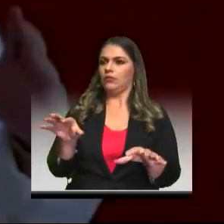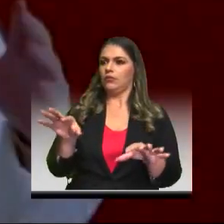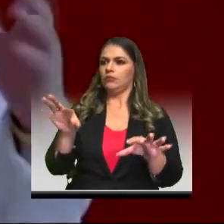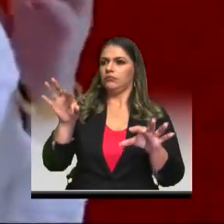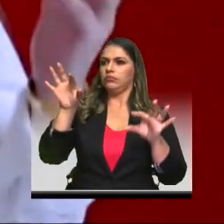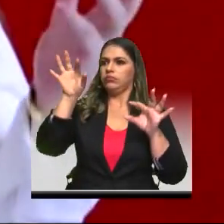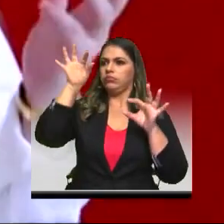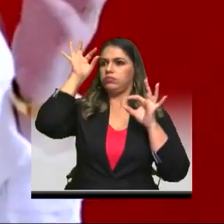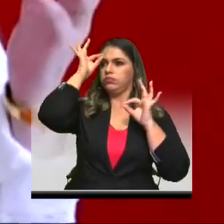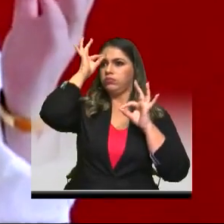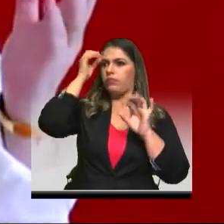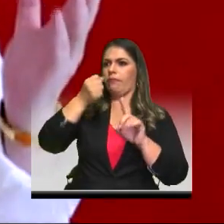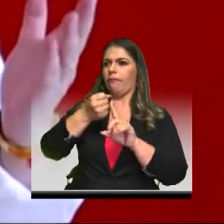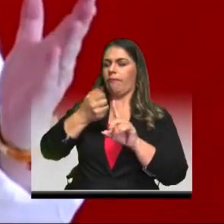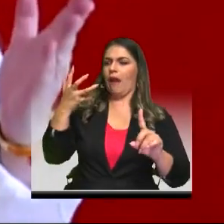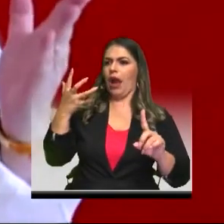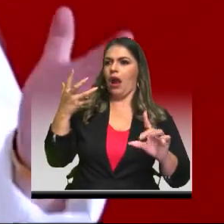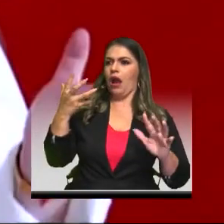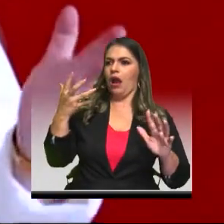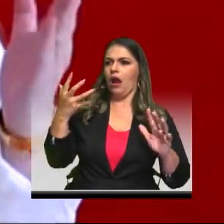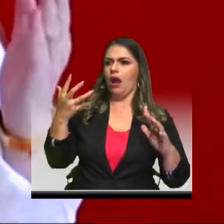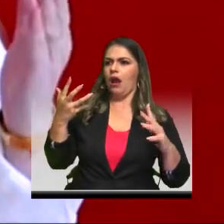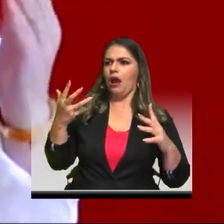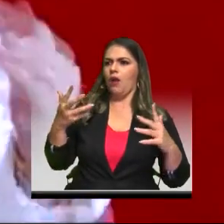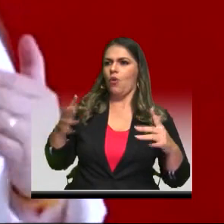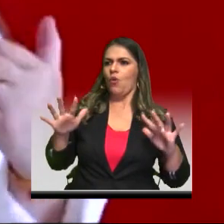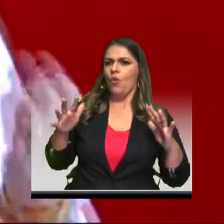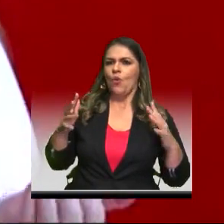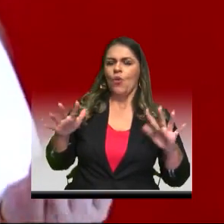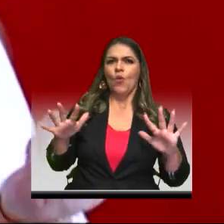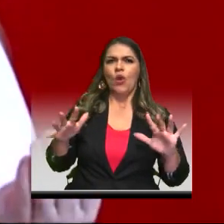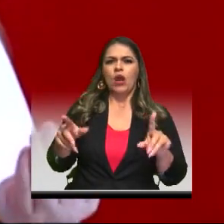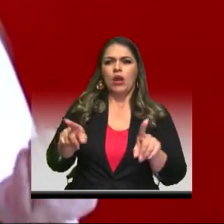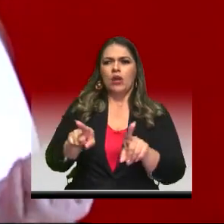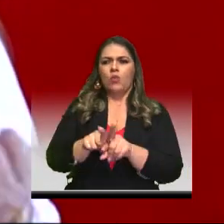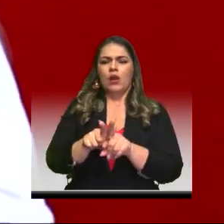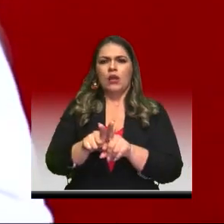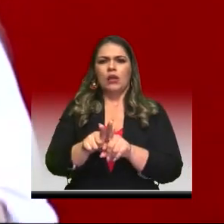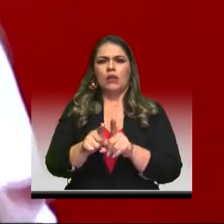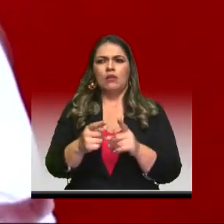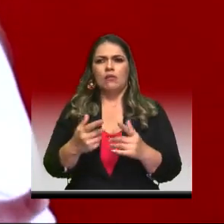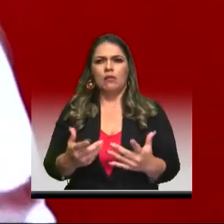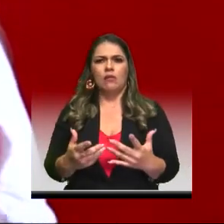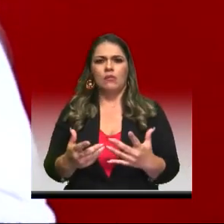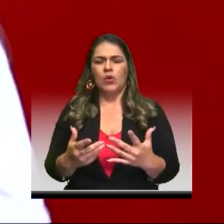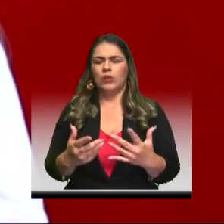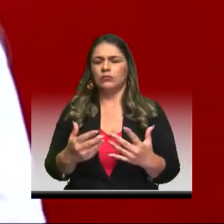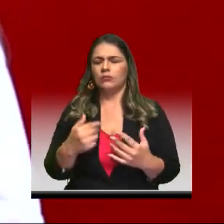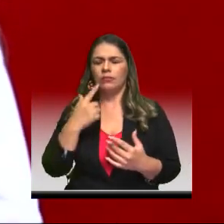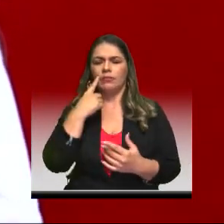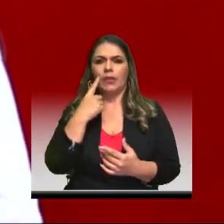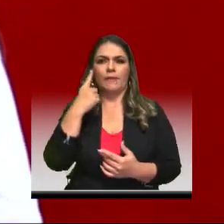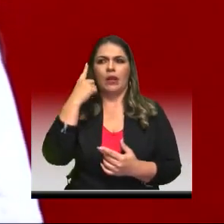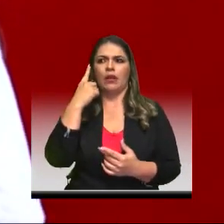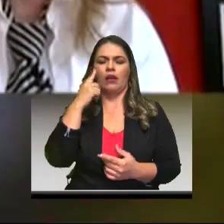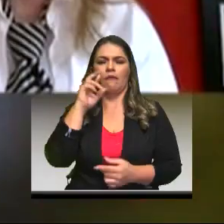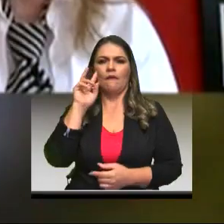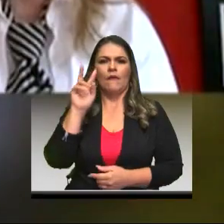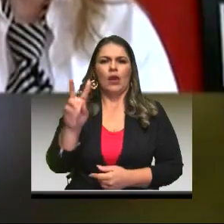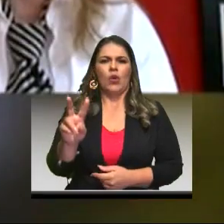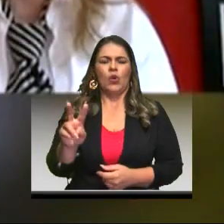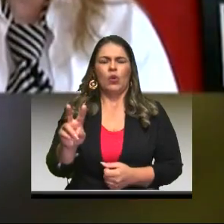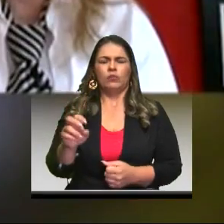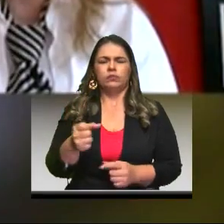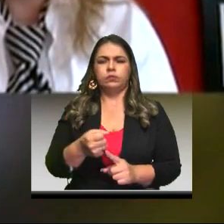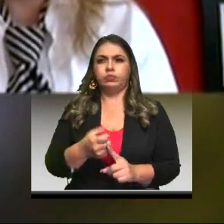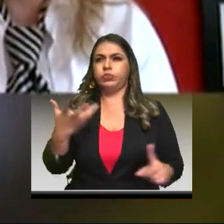un... O sea, fue el primer evento de esta naturaleza con el que yo tuve contacto. Creo